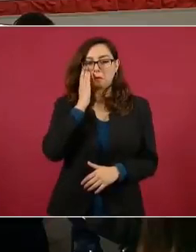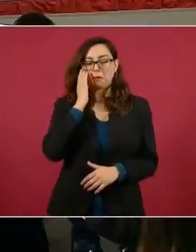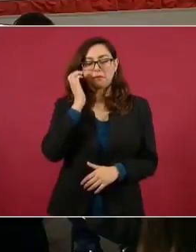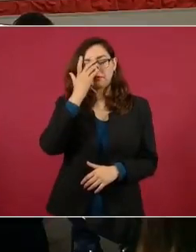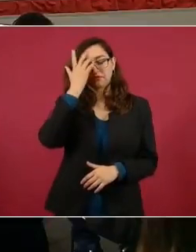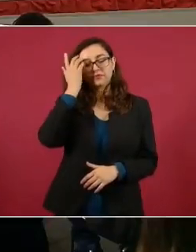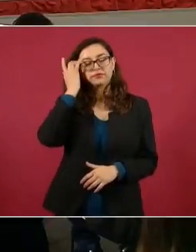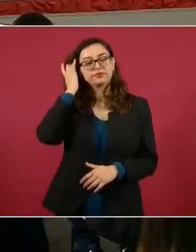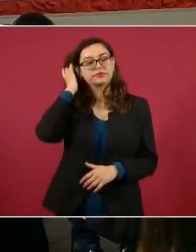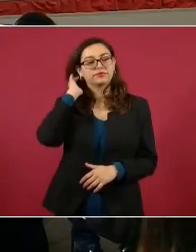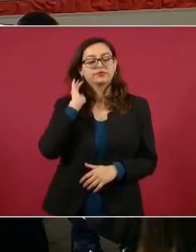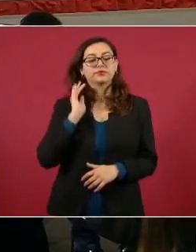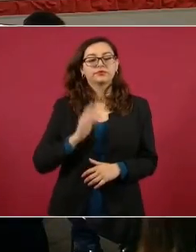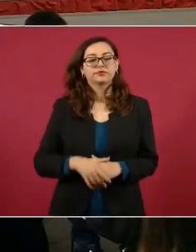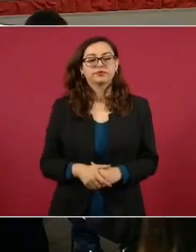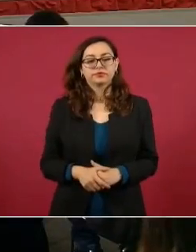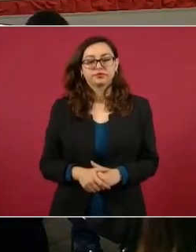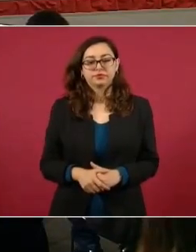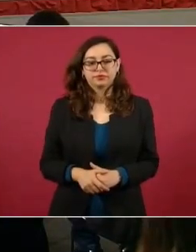pero